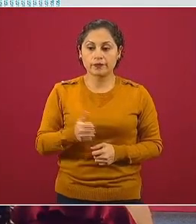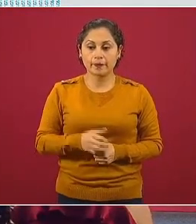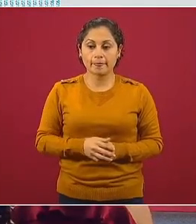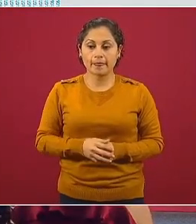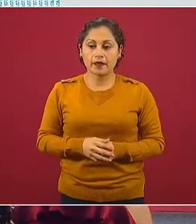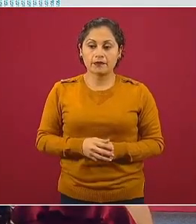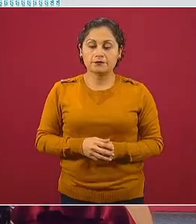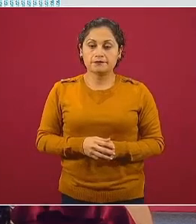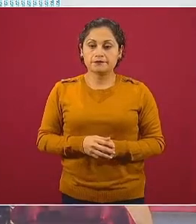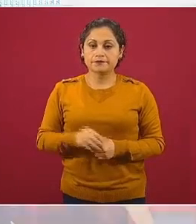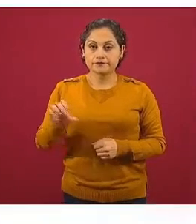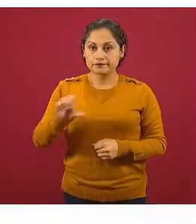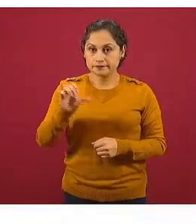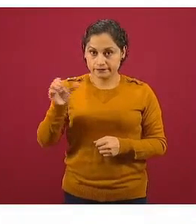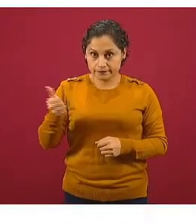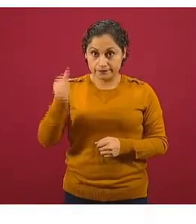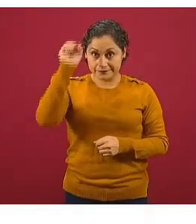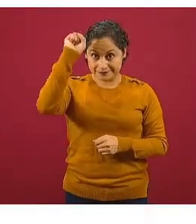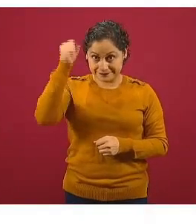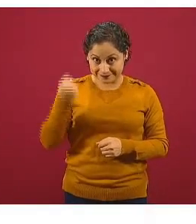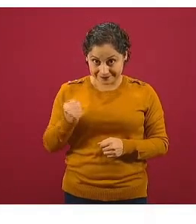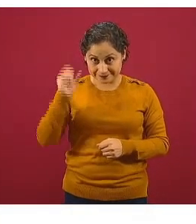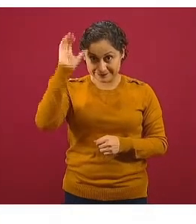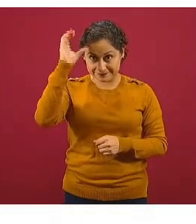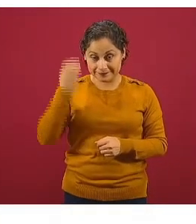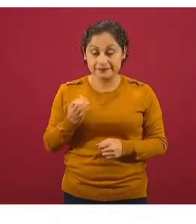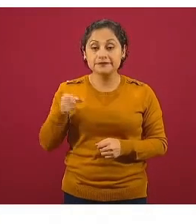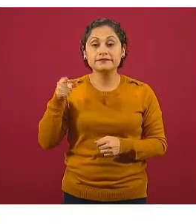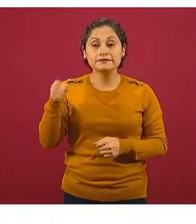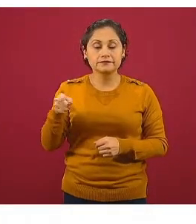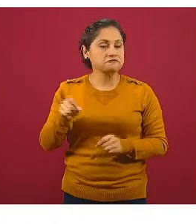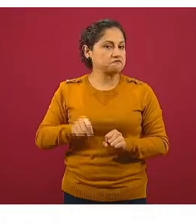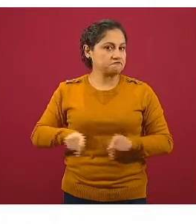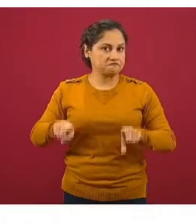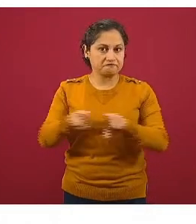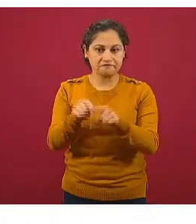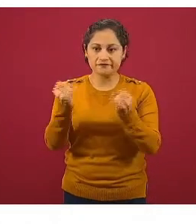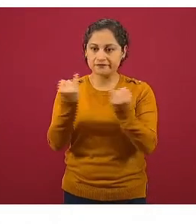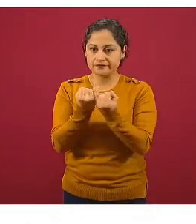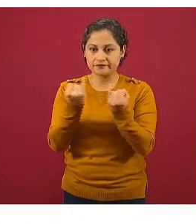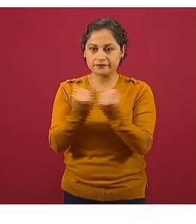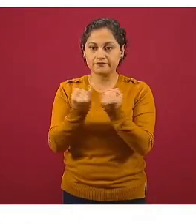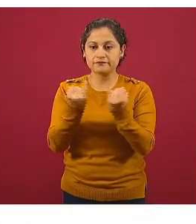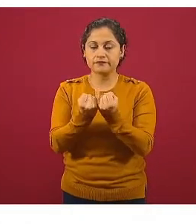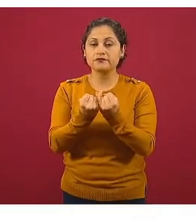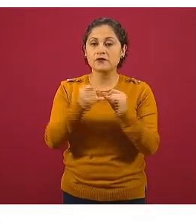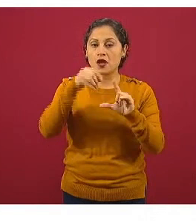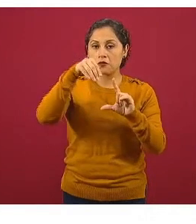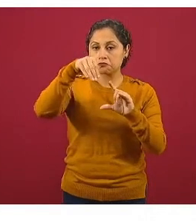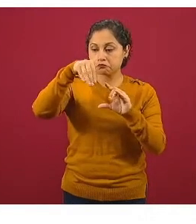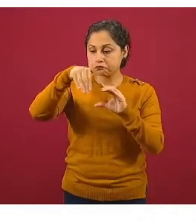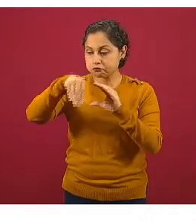Culiacán, Sinaloa, también misma tendencia. Vamos en